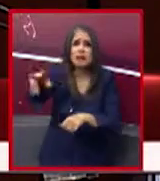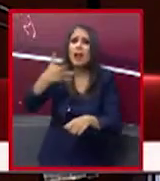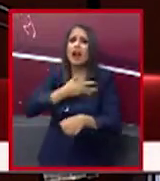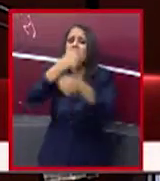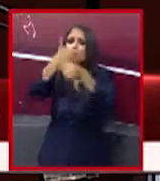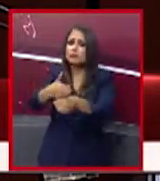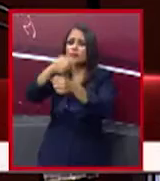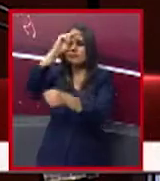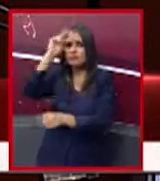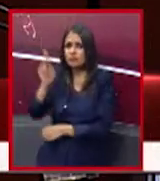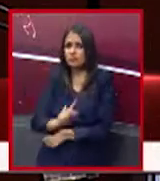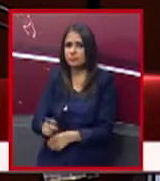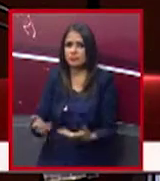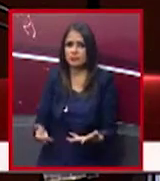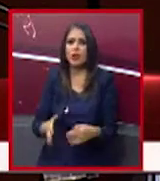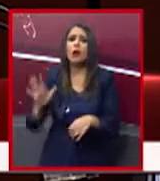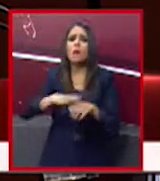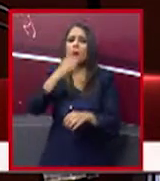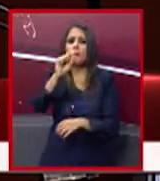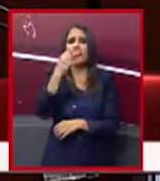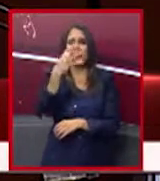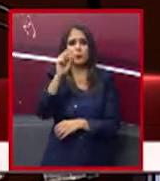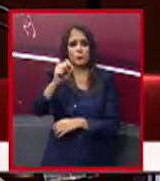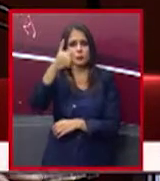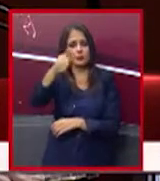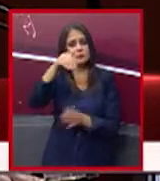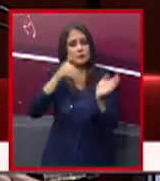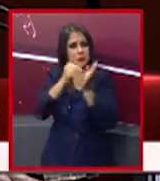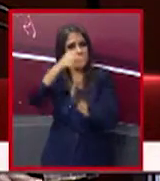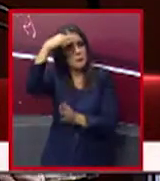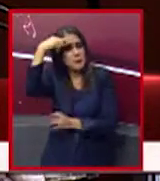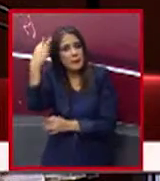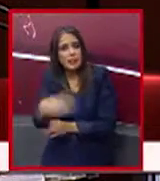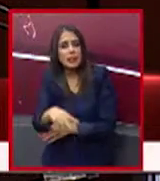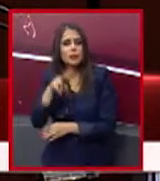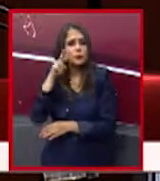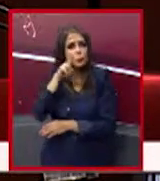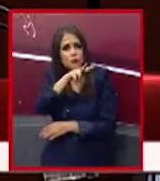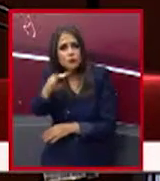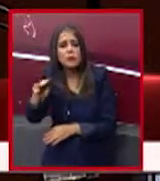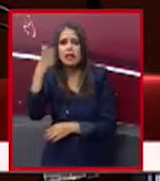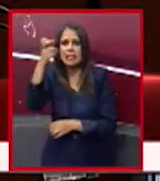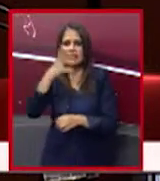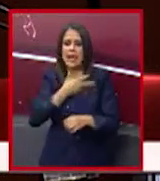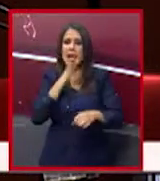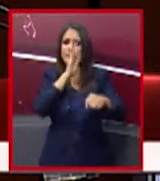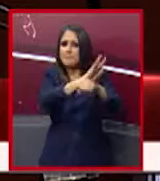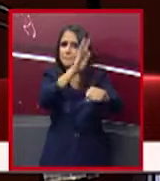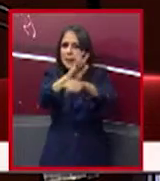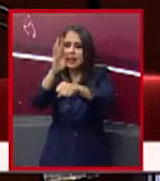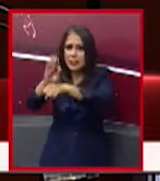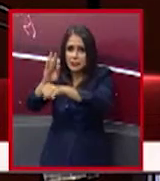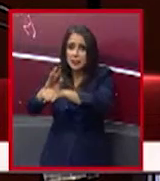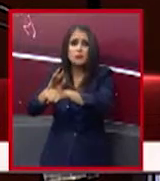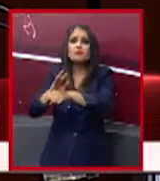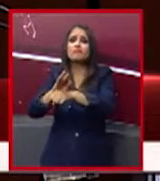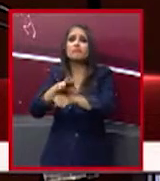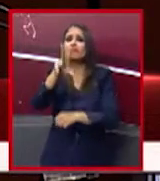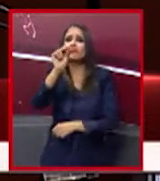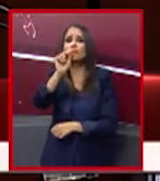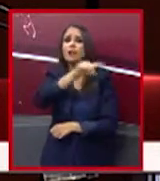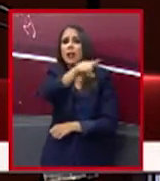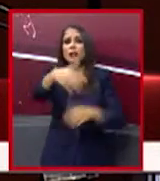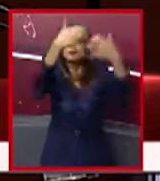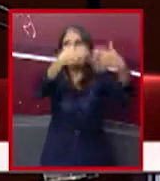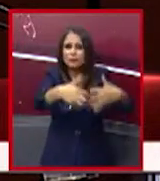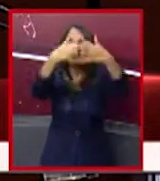qué 24.6 millones de mexicanos no ven esos beneficios de ser una nación productora